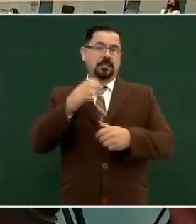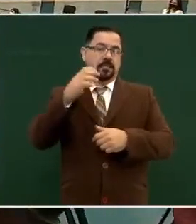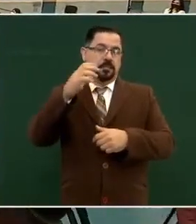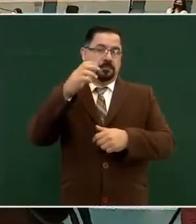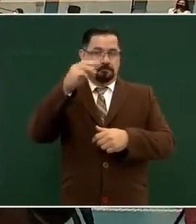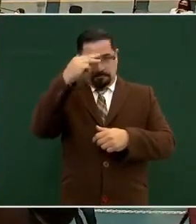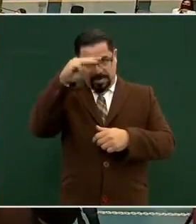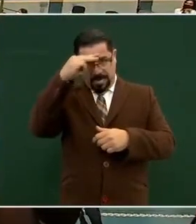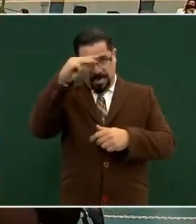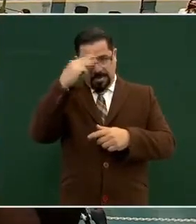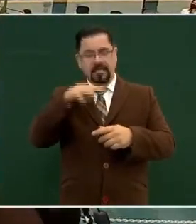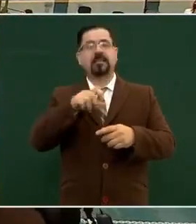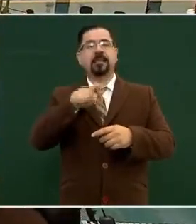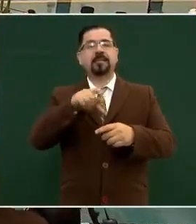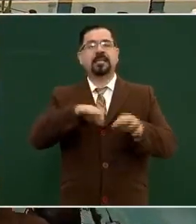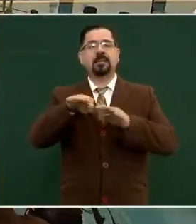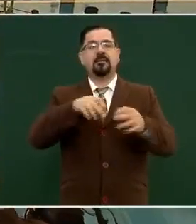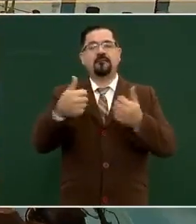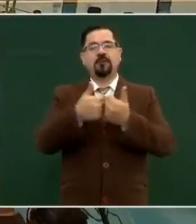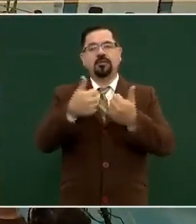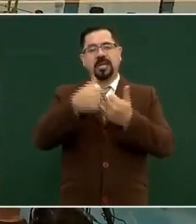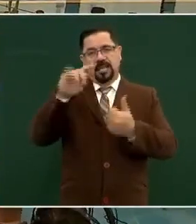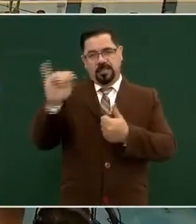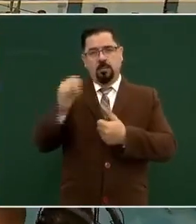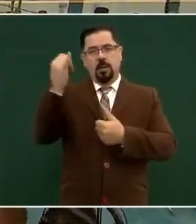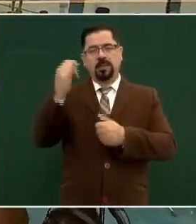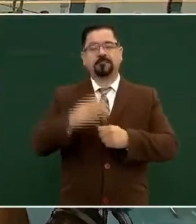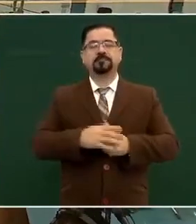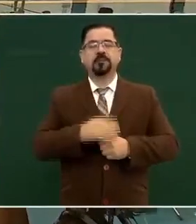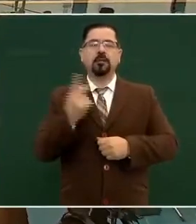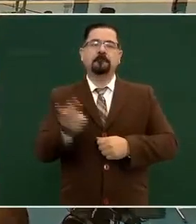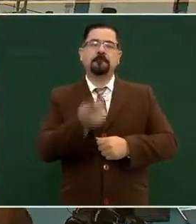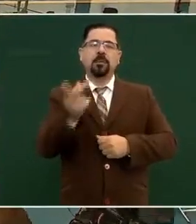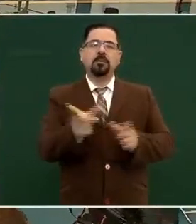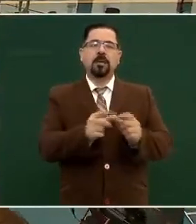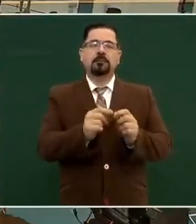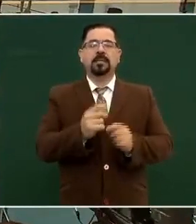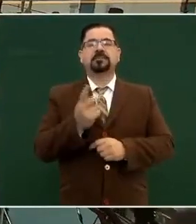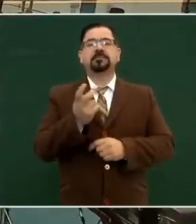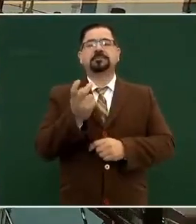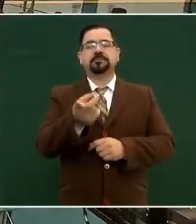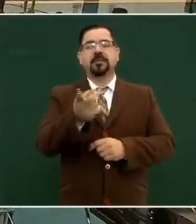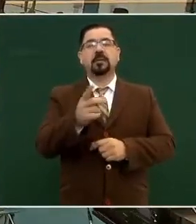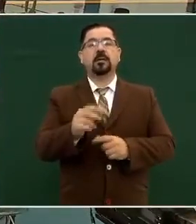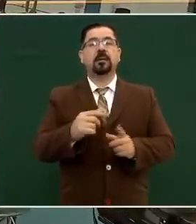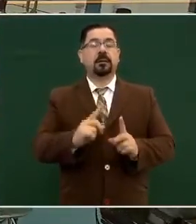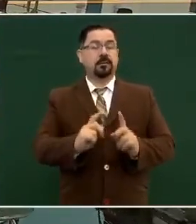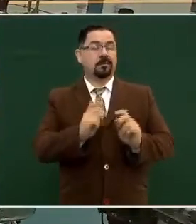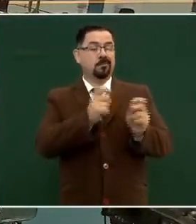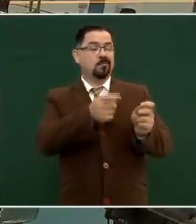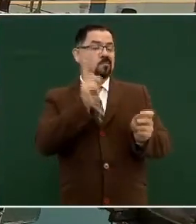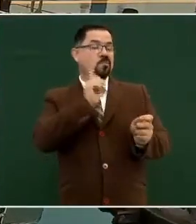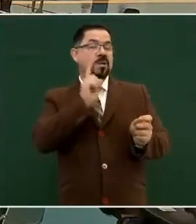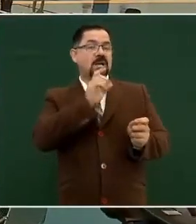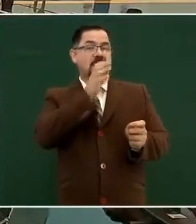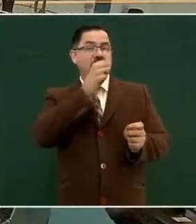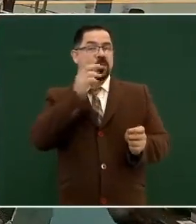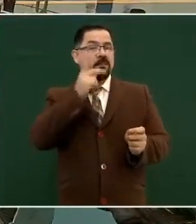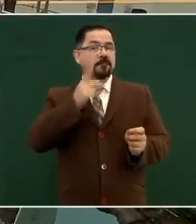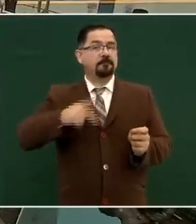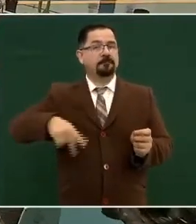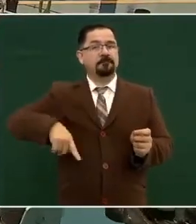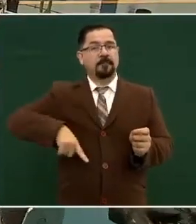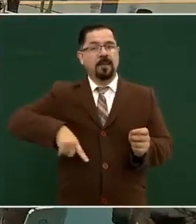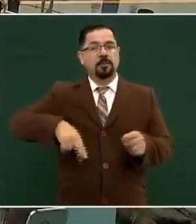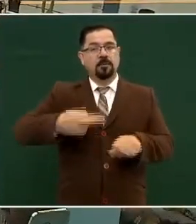días, gobernador, buenos días a todos. Preguntarle nada más sobre el nombramiento de la exgobernadora Pavlovich, si ella ya le dio